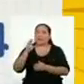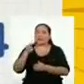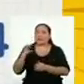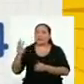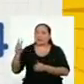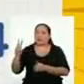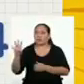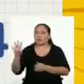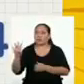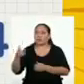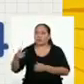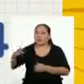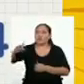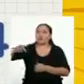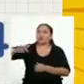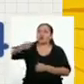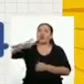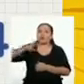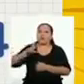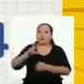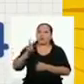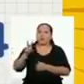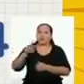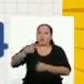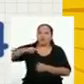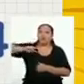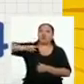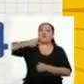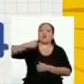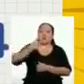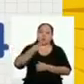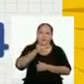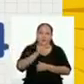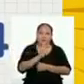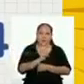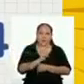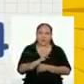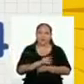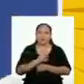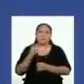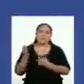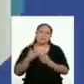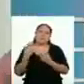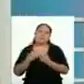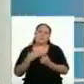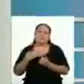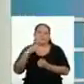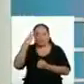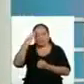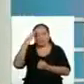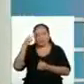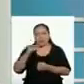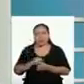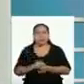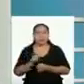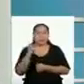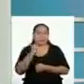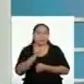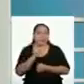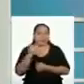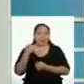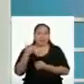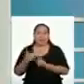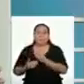64 es doble de 32, 32 es doble de 16. Uf. El cálculo sale al toque. Pues, muy bien. Esa sería una